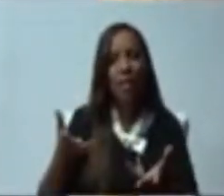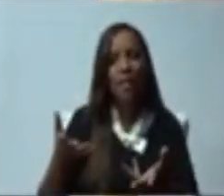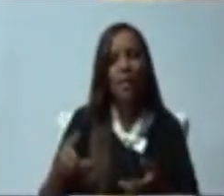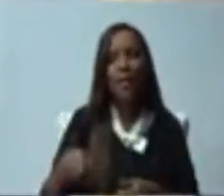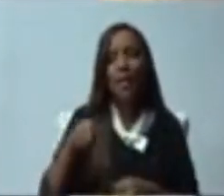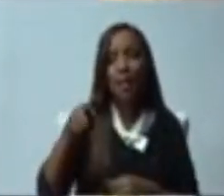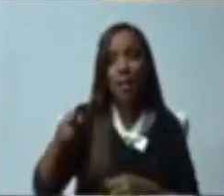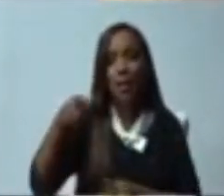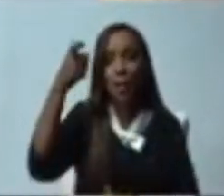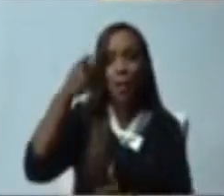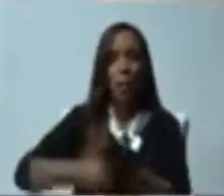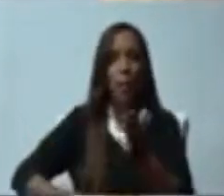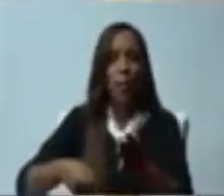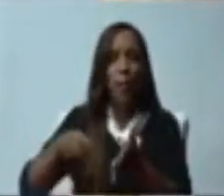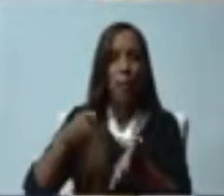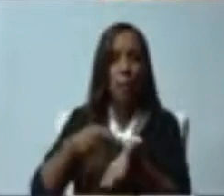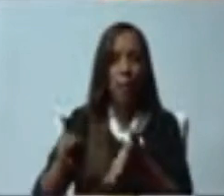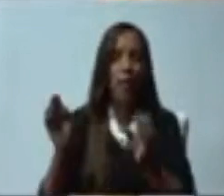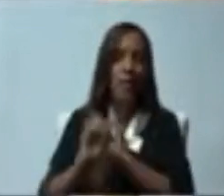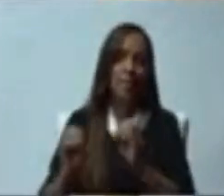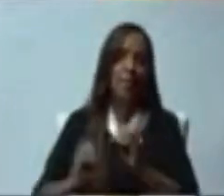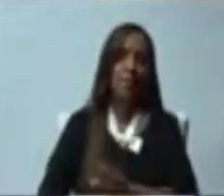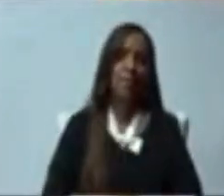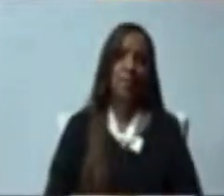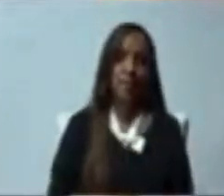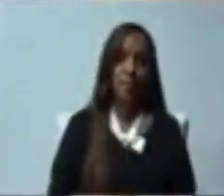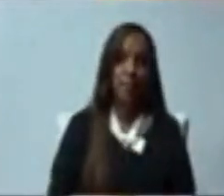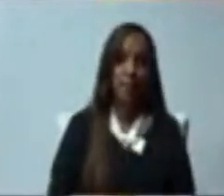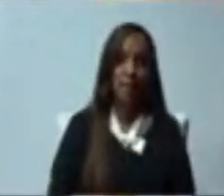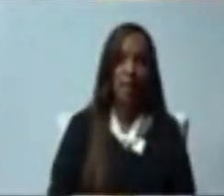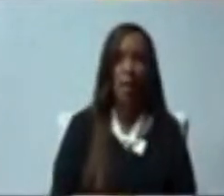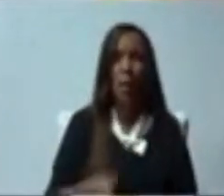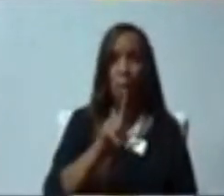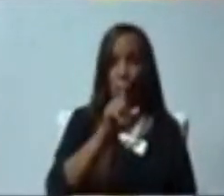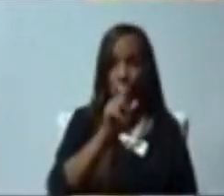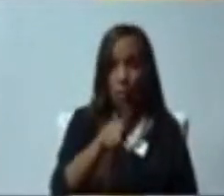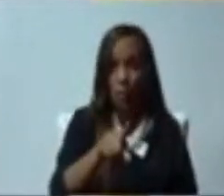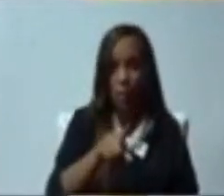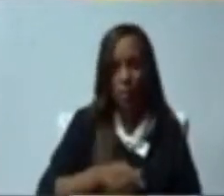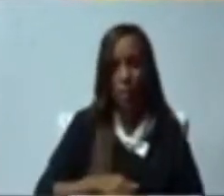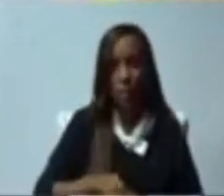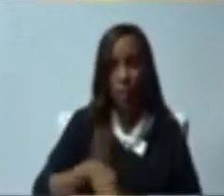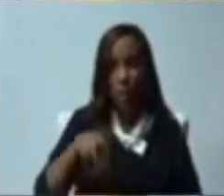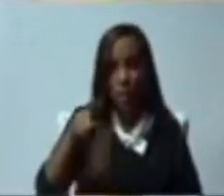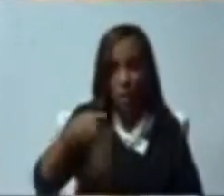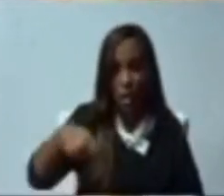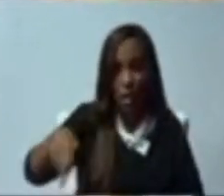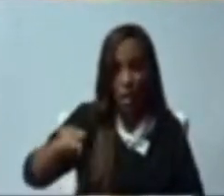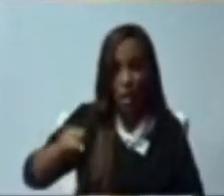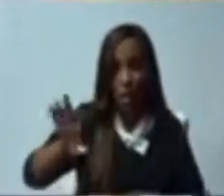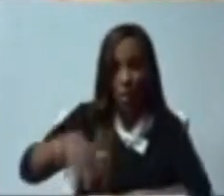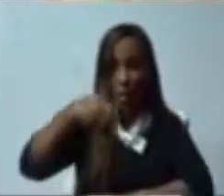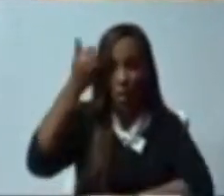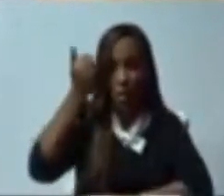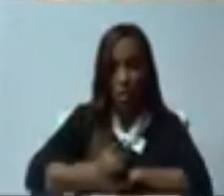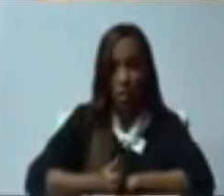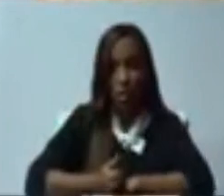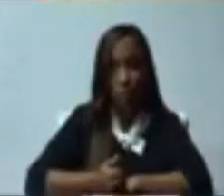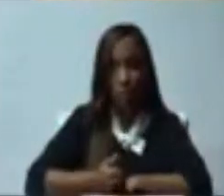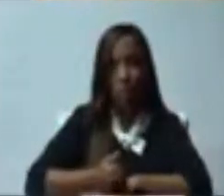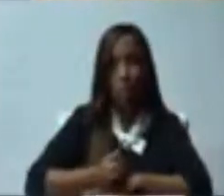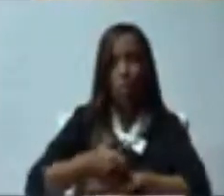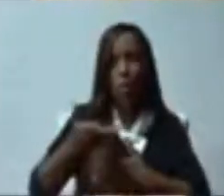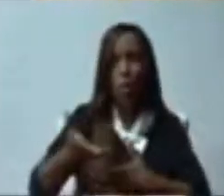el gobierno le exigió cuántos nuevos empleos tú me vas a crear, cómo tú le vas a mejorar